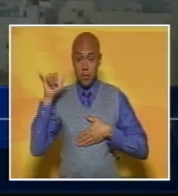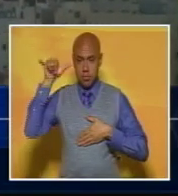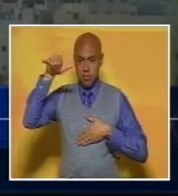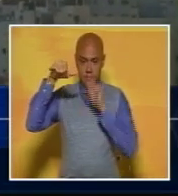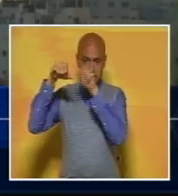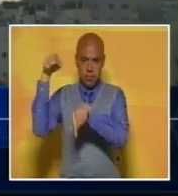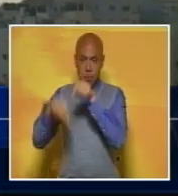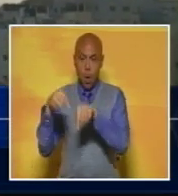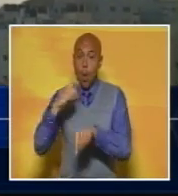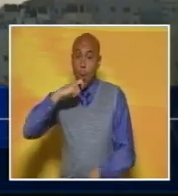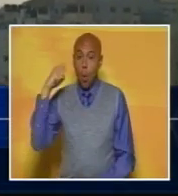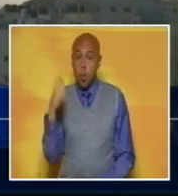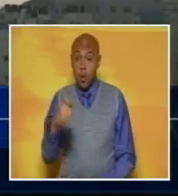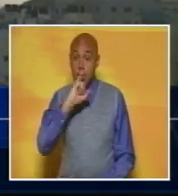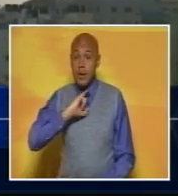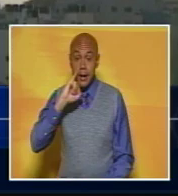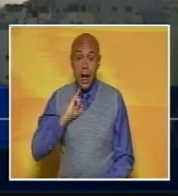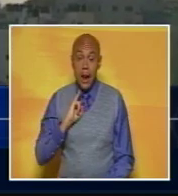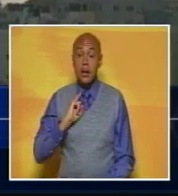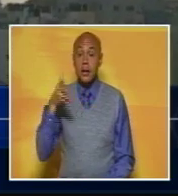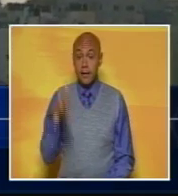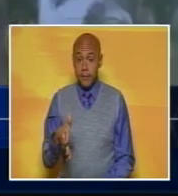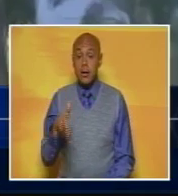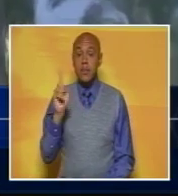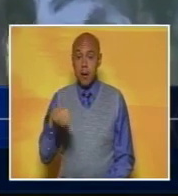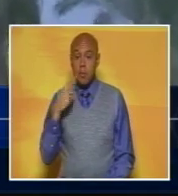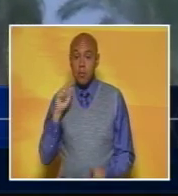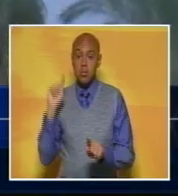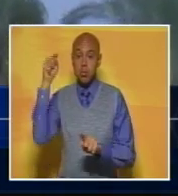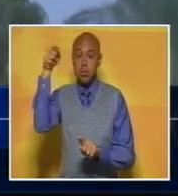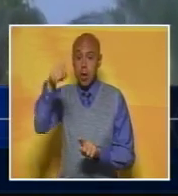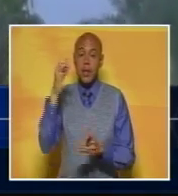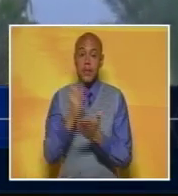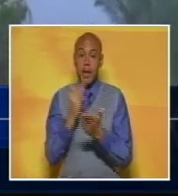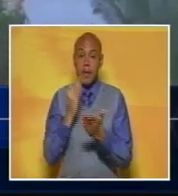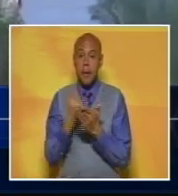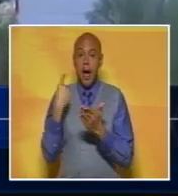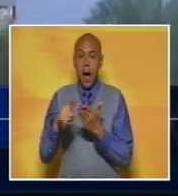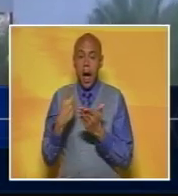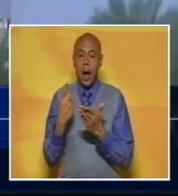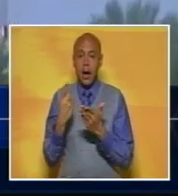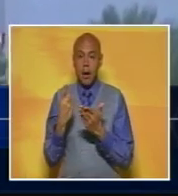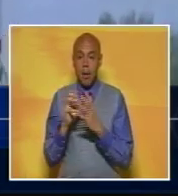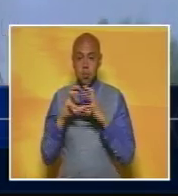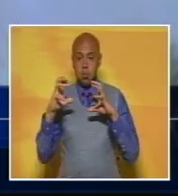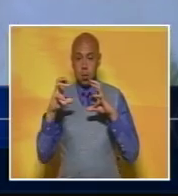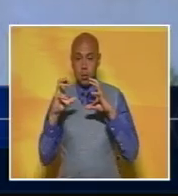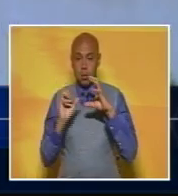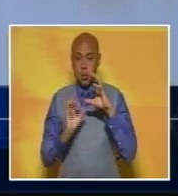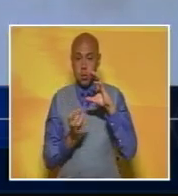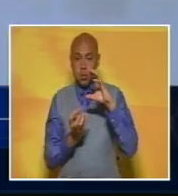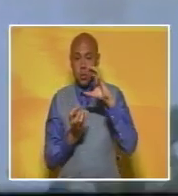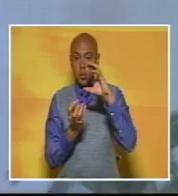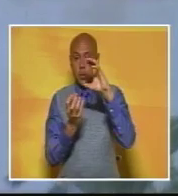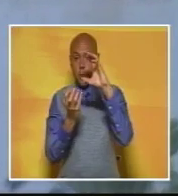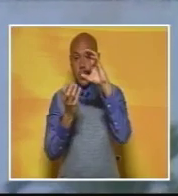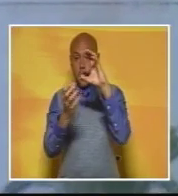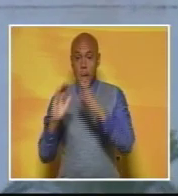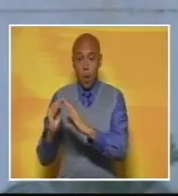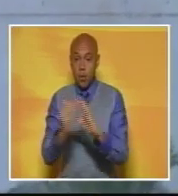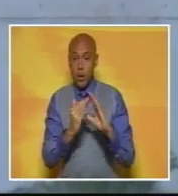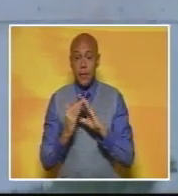de represalia también se produce por el lanzamiento diario de globos cargados con artefactos explosivos hacia